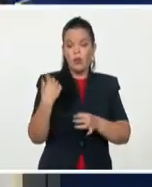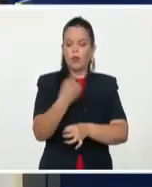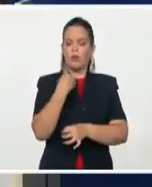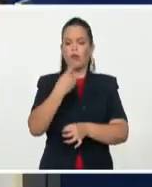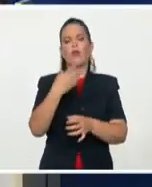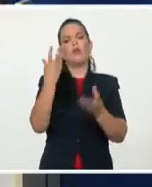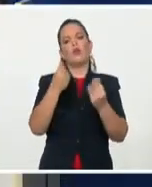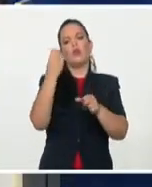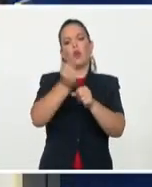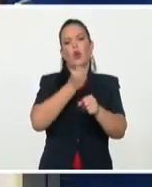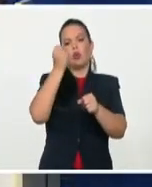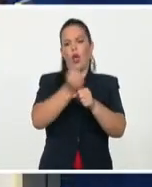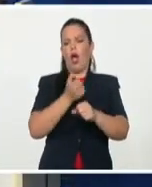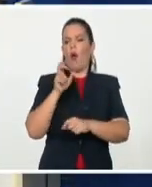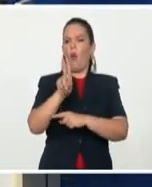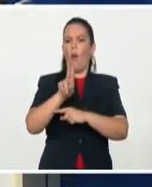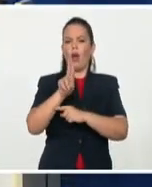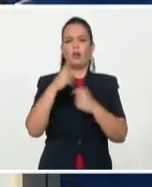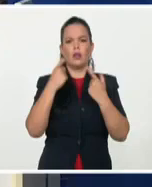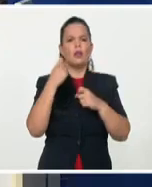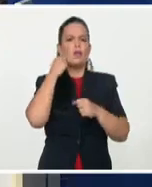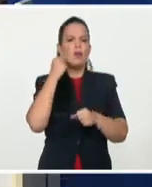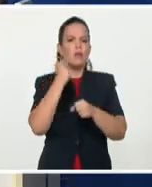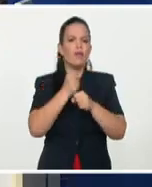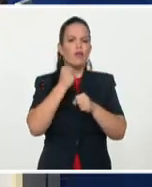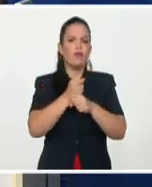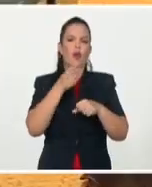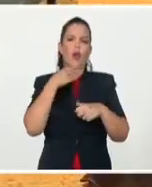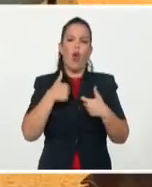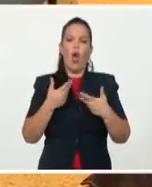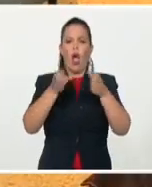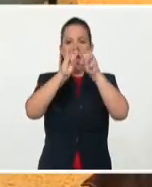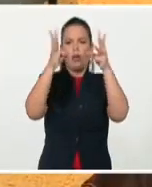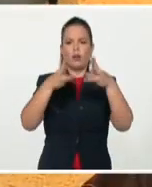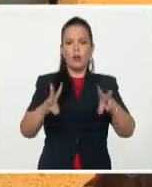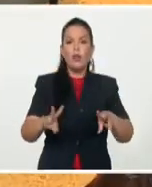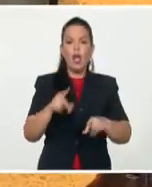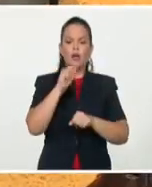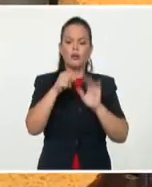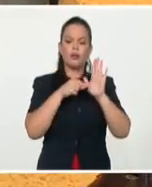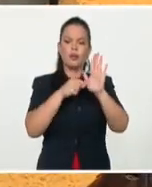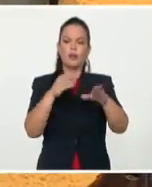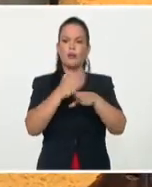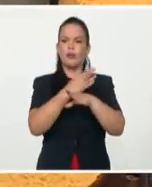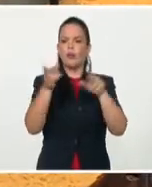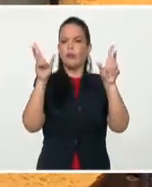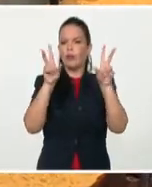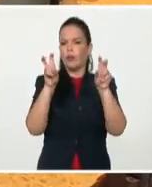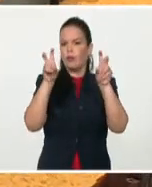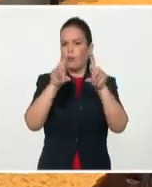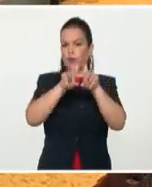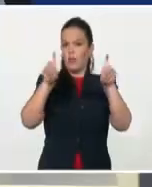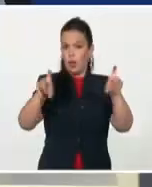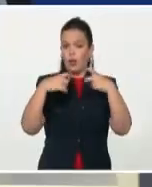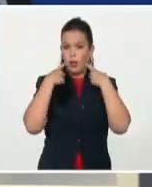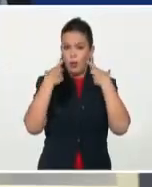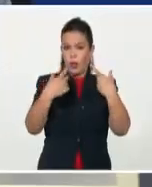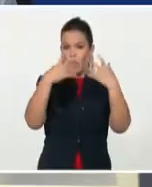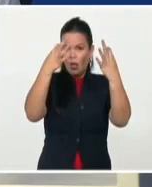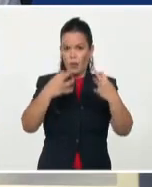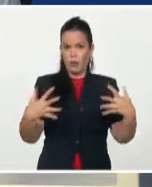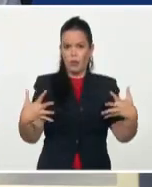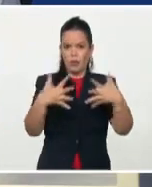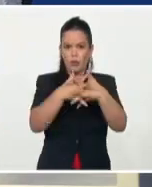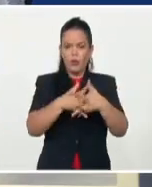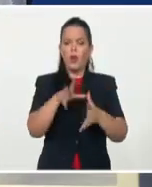inmediatos. Se necesita una mayor gestión desde las redes sociales, colocar temas pertinentes encima del tapete que propicien mantener